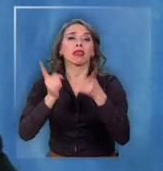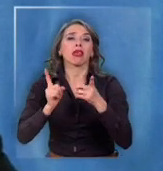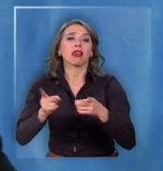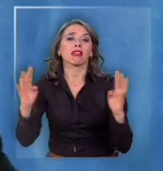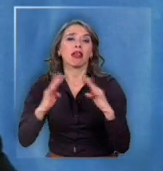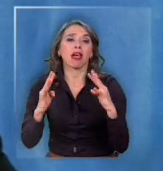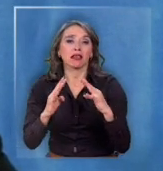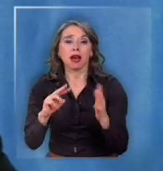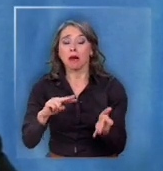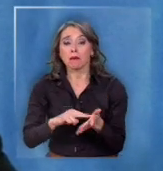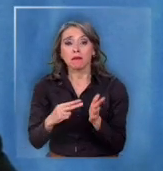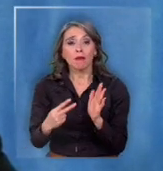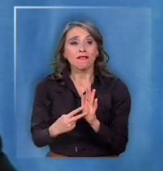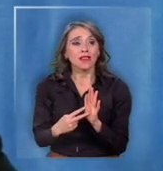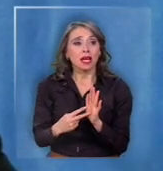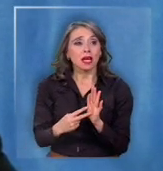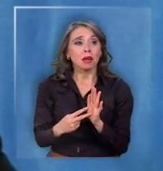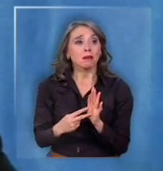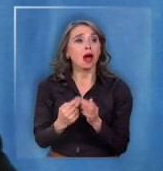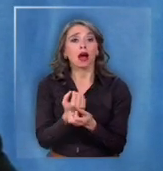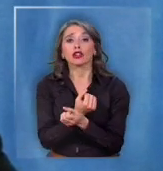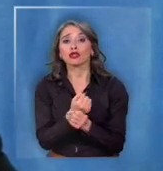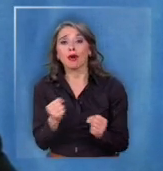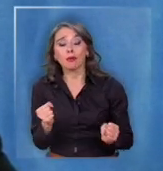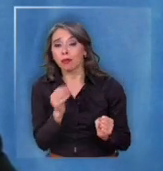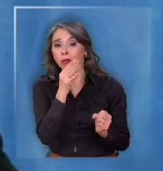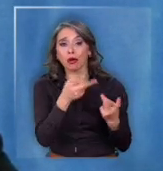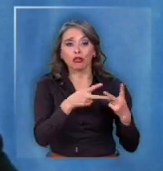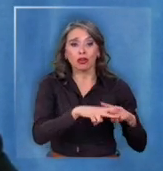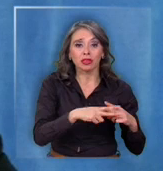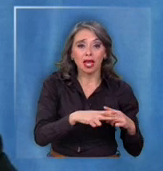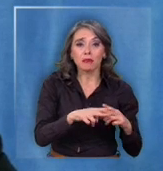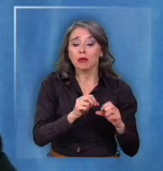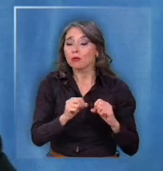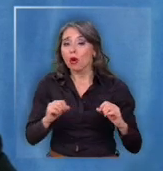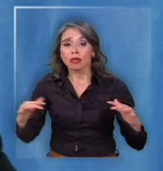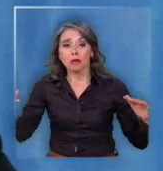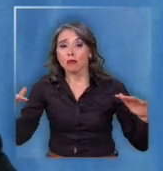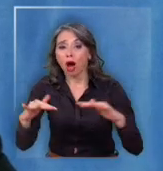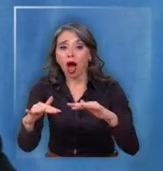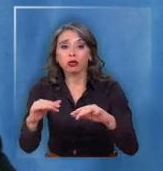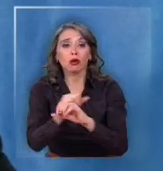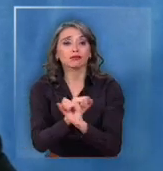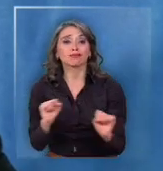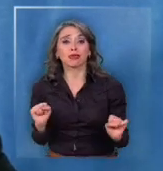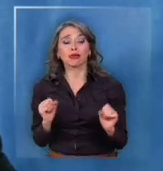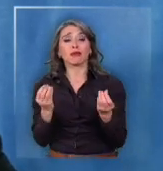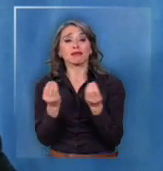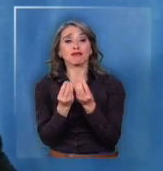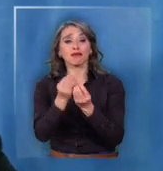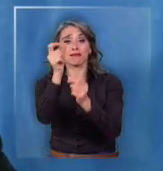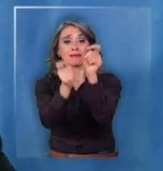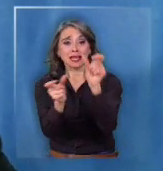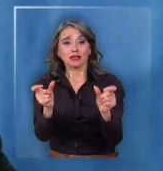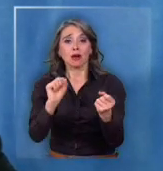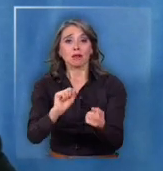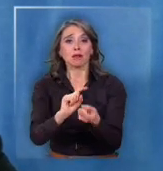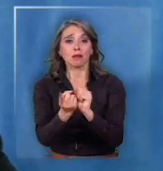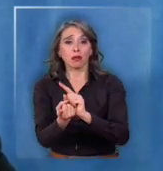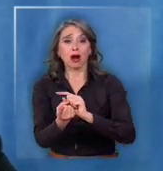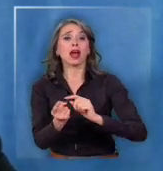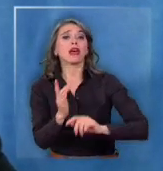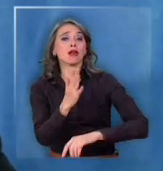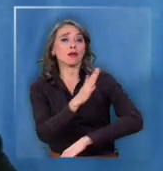El problema es que no tenemos la capacidad ni la habilidad técnica ni las fuentes para actuar. Y desafortunadamente mucha gente puede terminar con